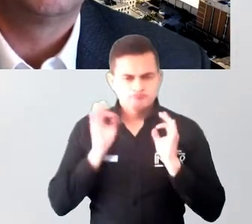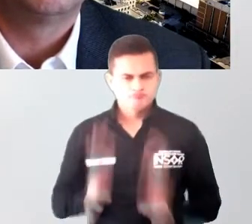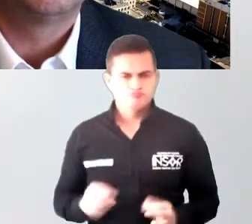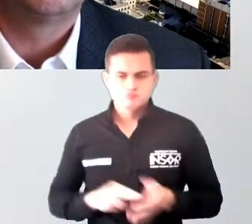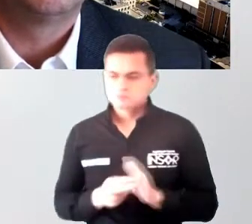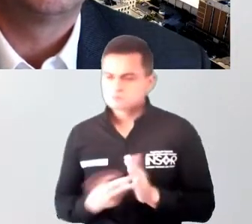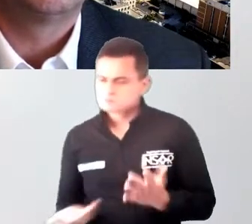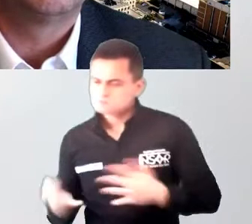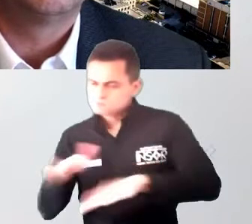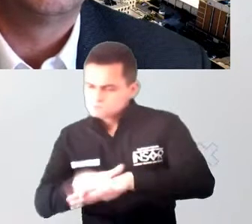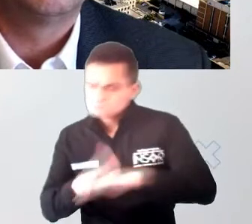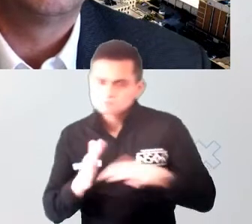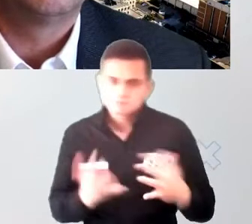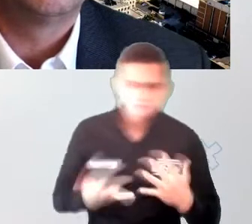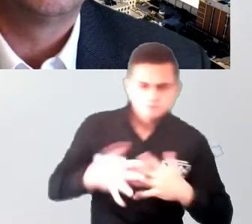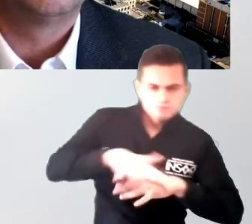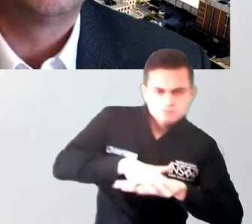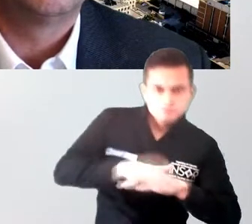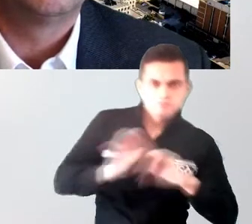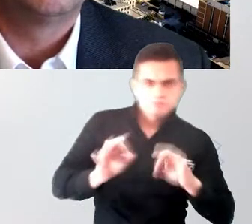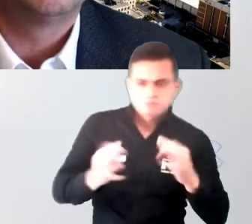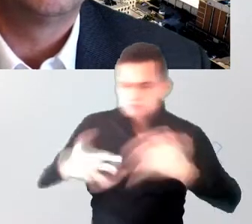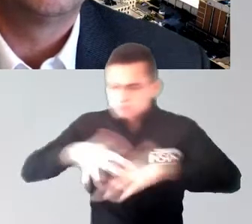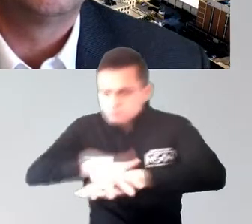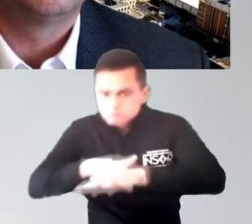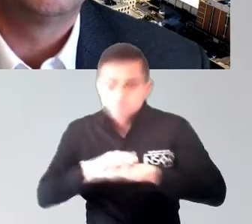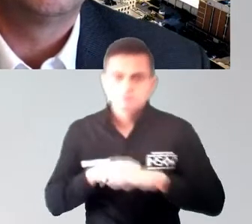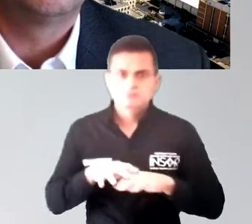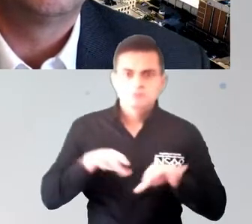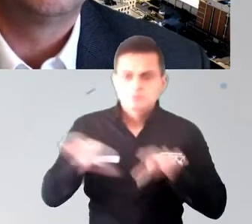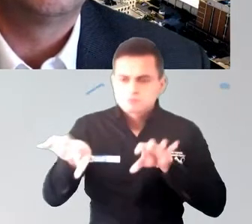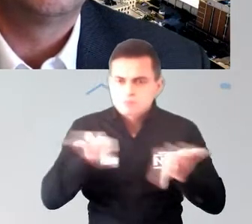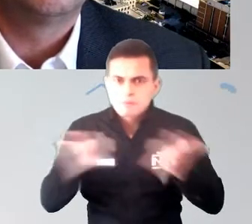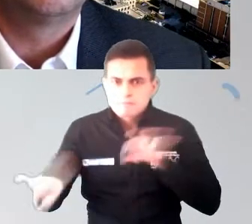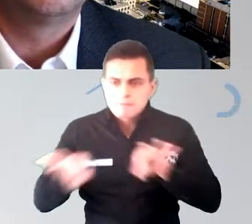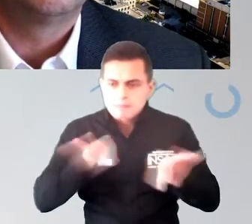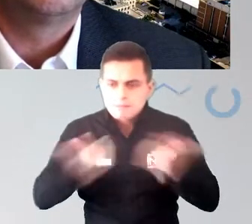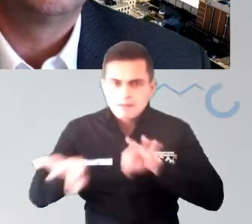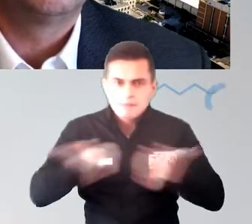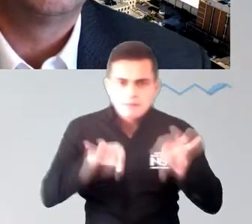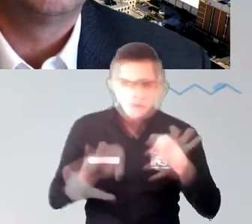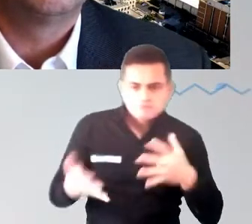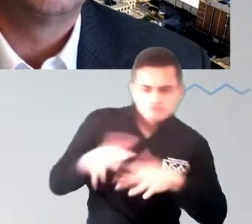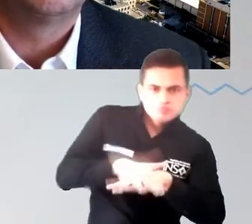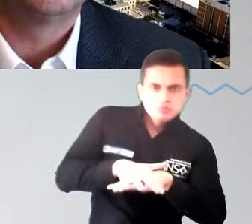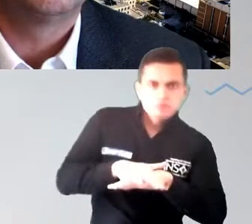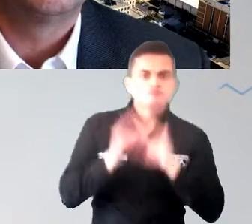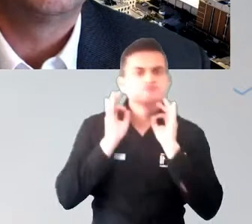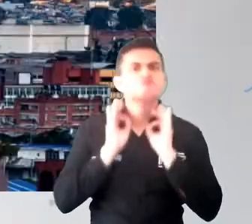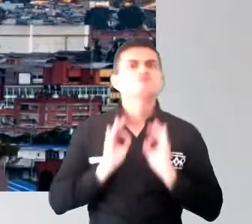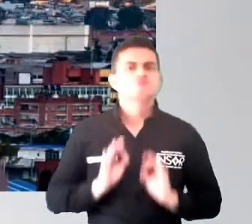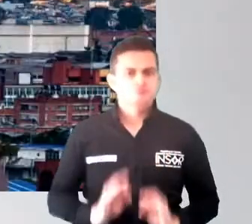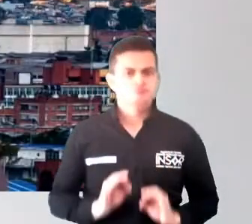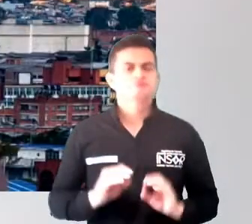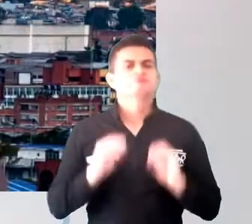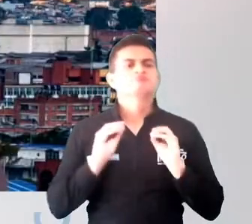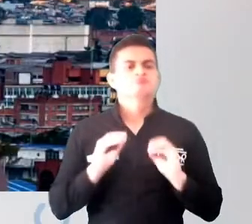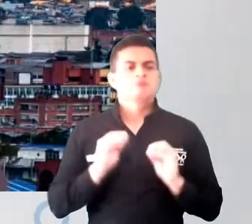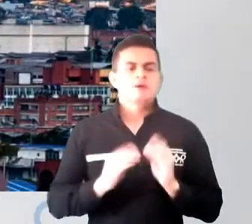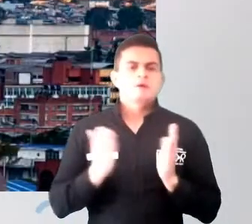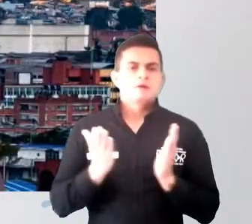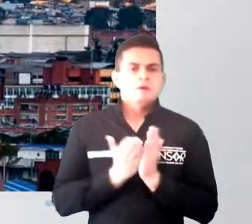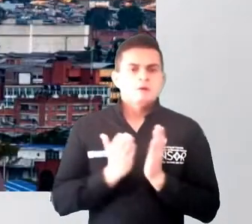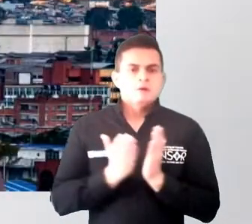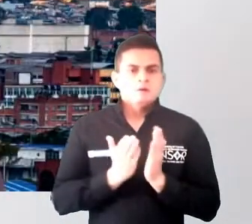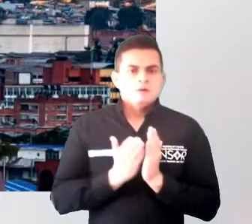hacer blends para hacer hibridaciones que de verdad atiendan diferencias y permitan aprovechar